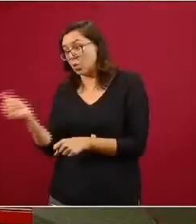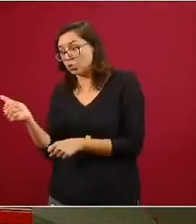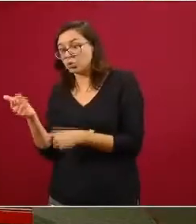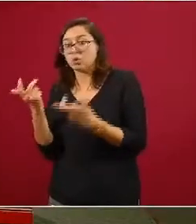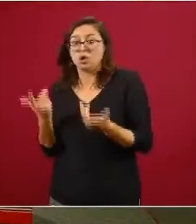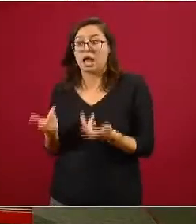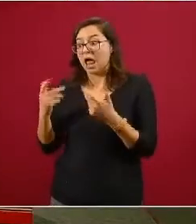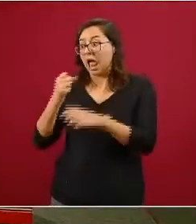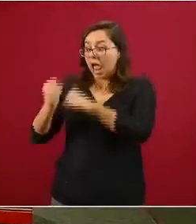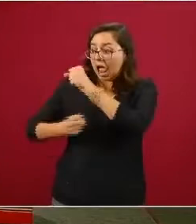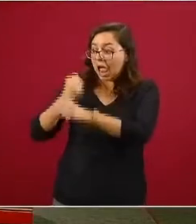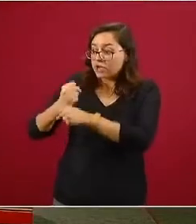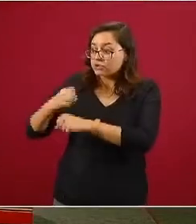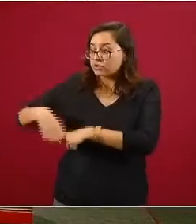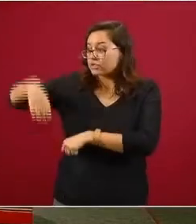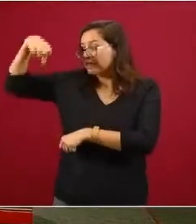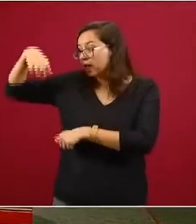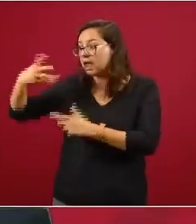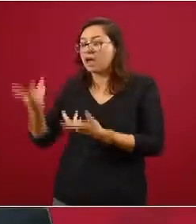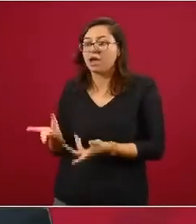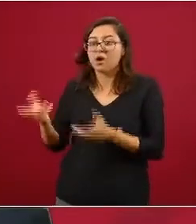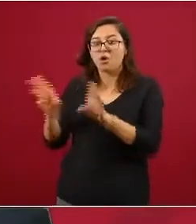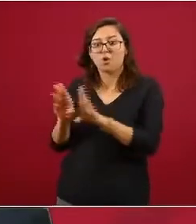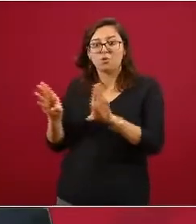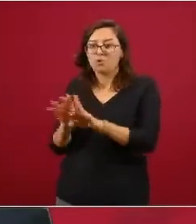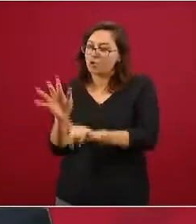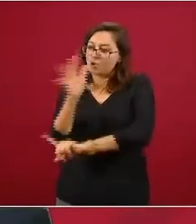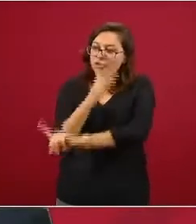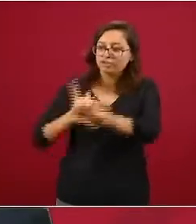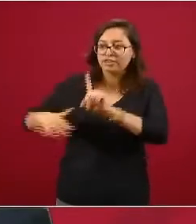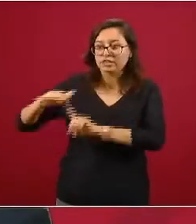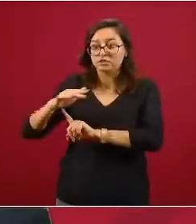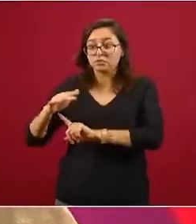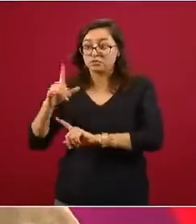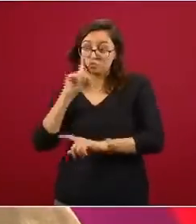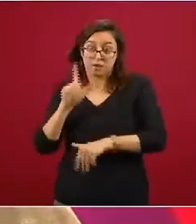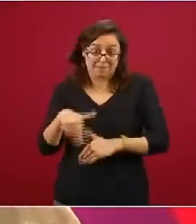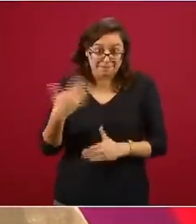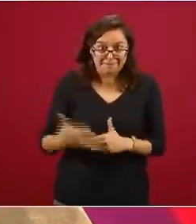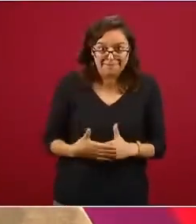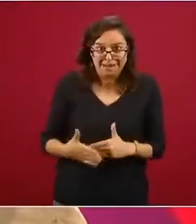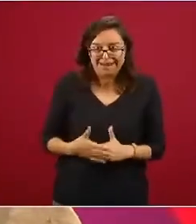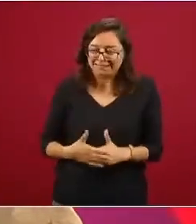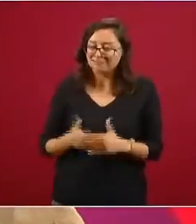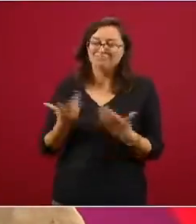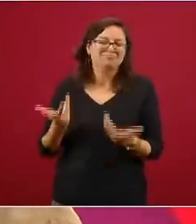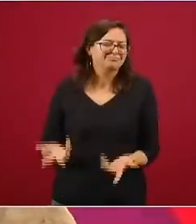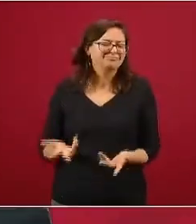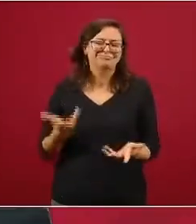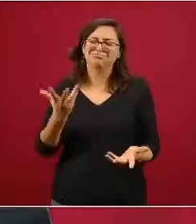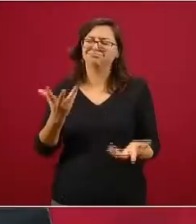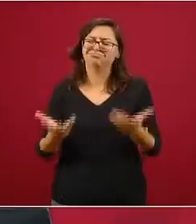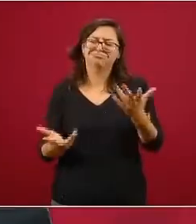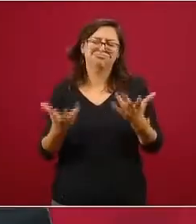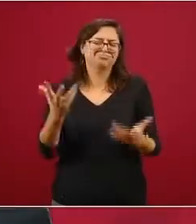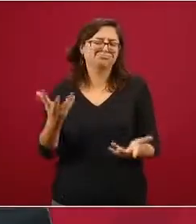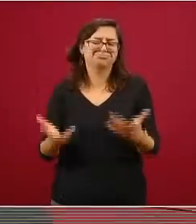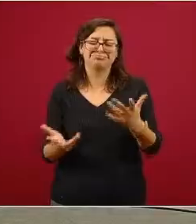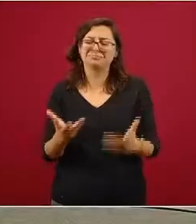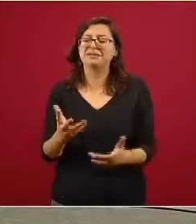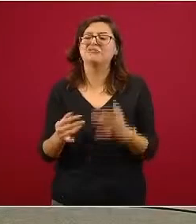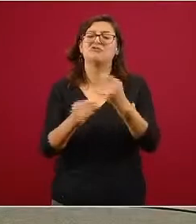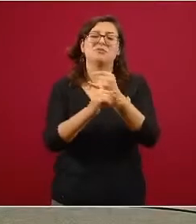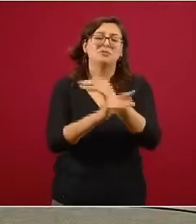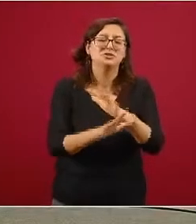logra en ciertas edades, lo logra en condiciones fisiológicas particulares como el embarazo. Todo eso se debe conocer